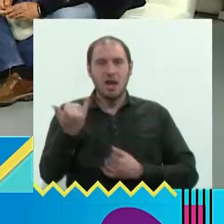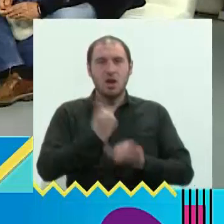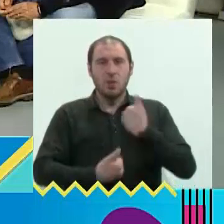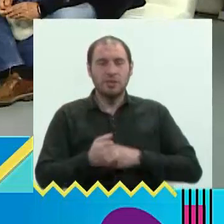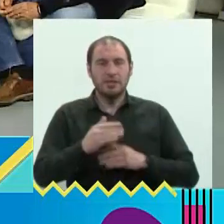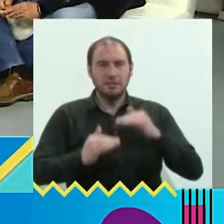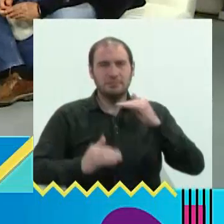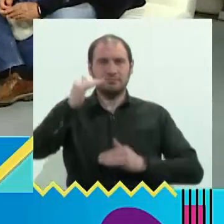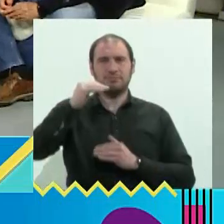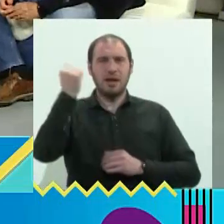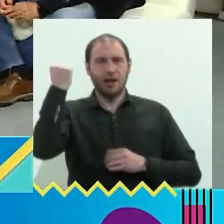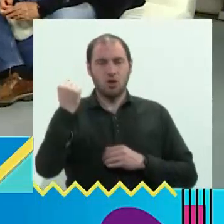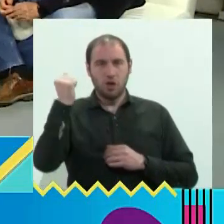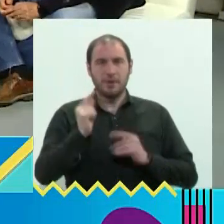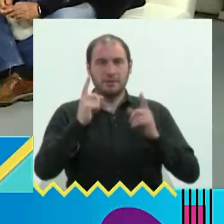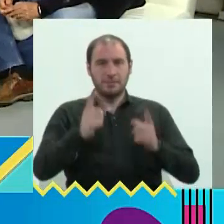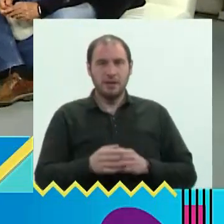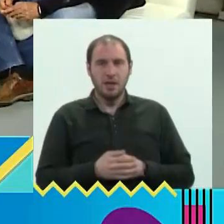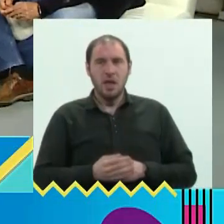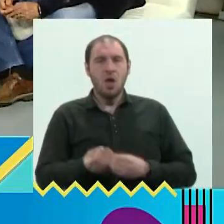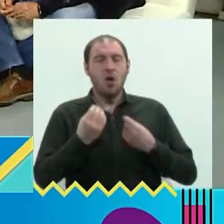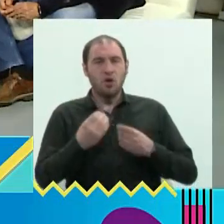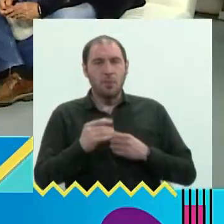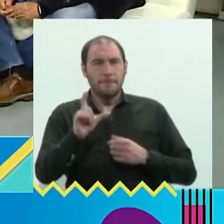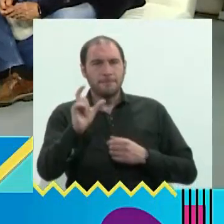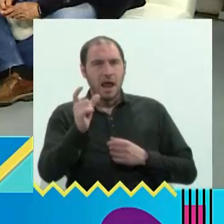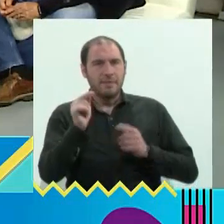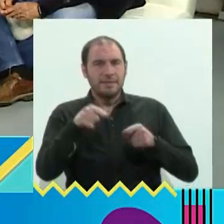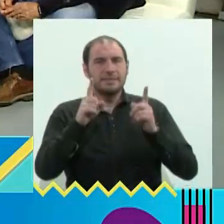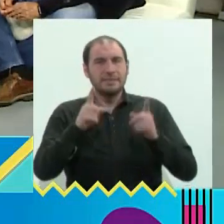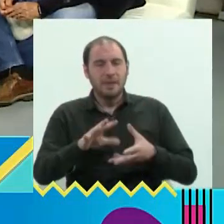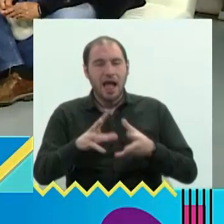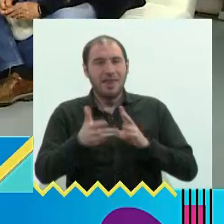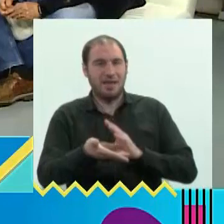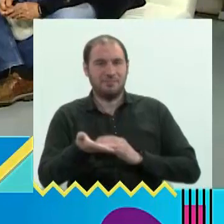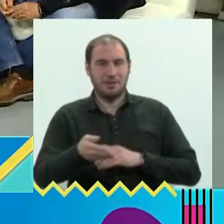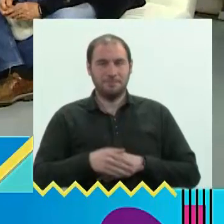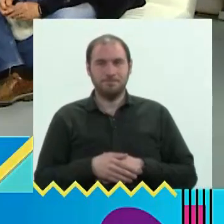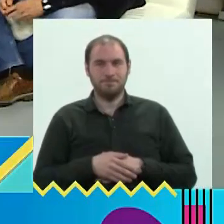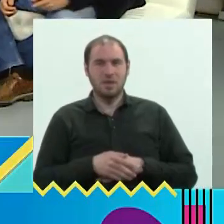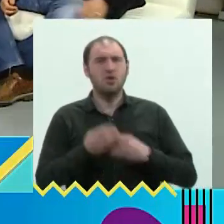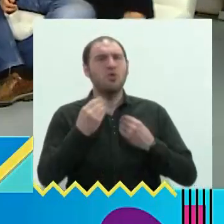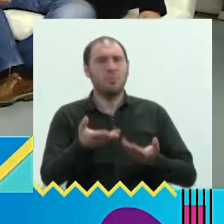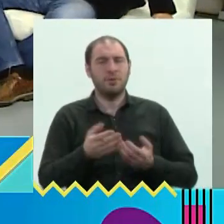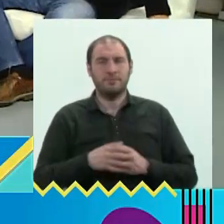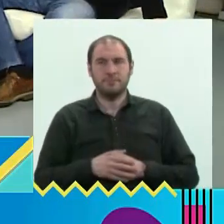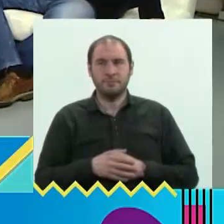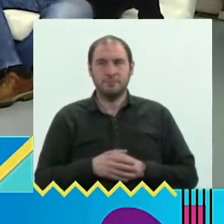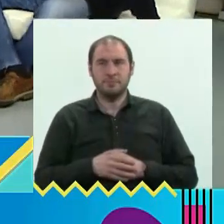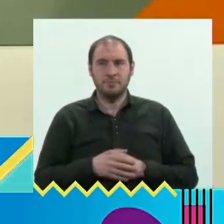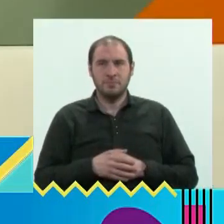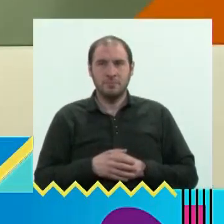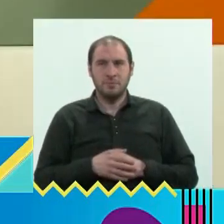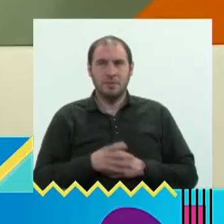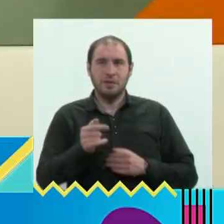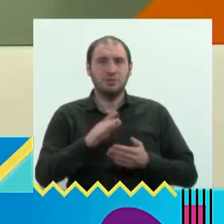las desigualdades económicas también, ¿no? Y cómo claro, este concepto también se tiene que adaptar a eso, ¿no? ¿Cómo se hace para adaptarse? Bueno, es que no